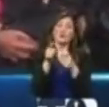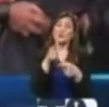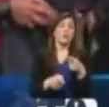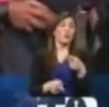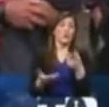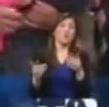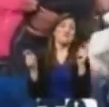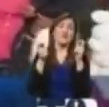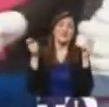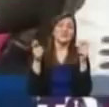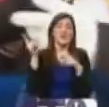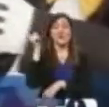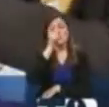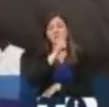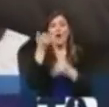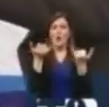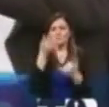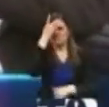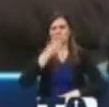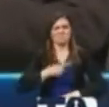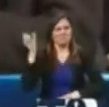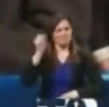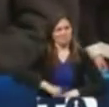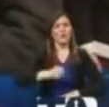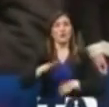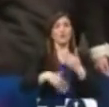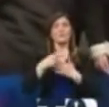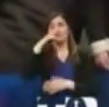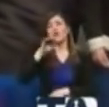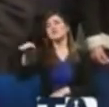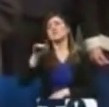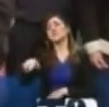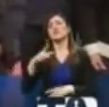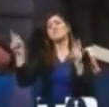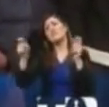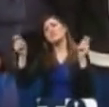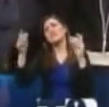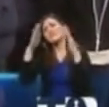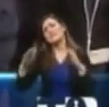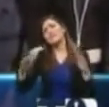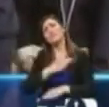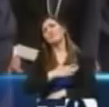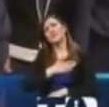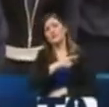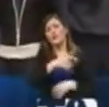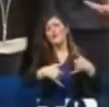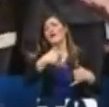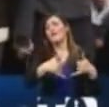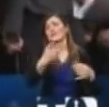pudimos hacer la fiesta por circunstancias, pero hoy decidimos porque todos los chicos nos piden. Todos los chicos nos piden que vengamos